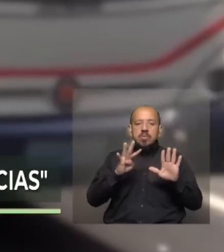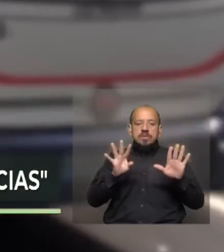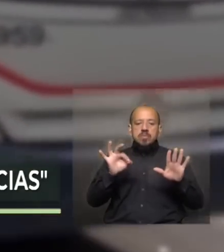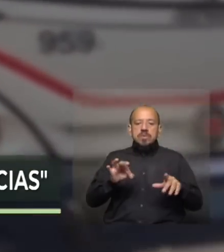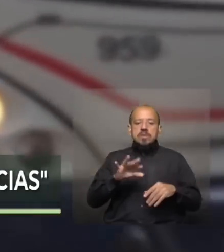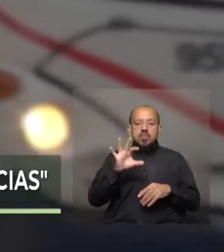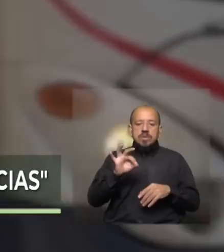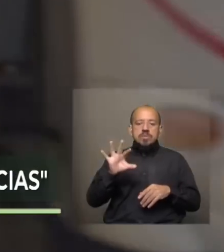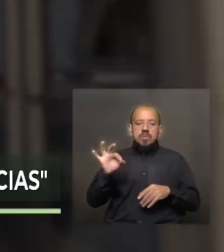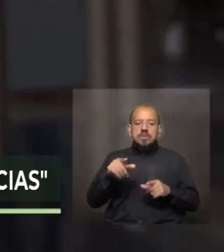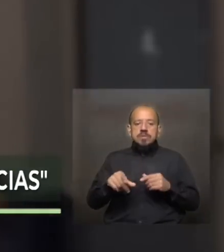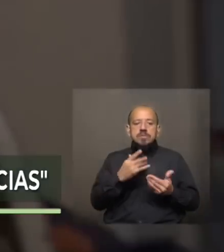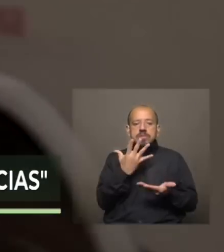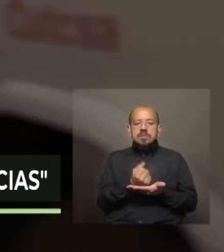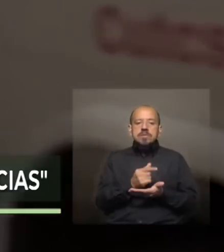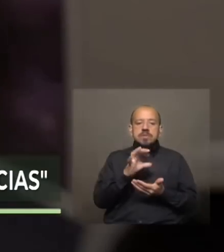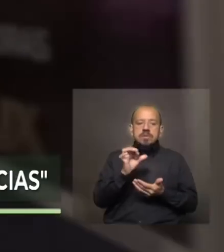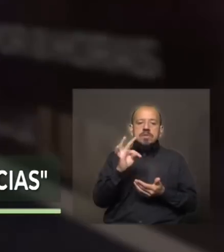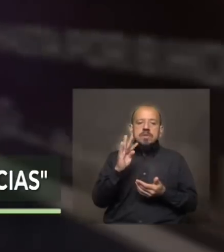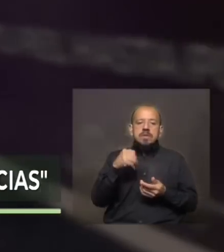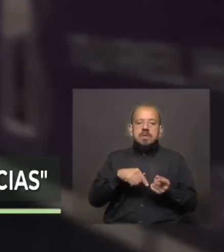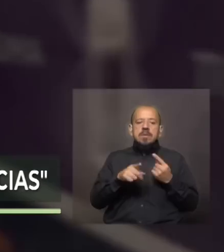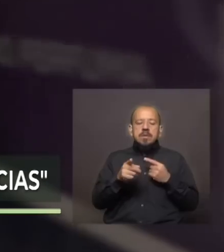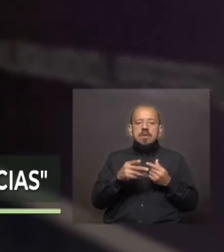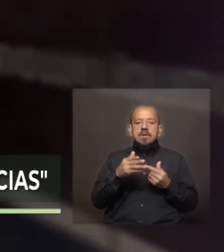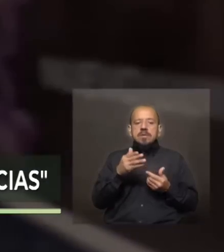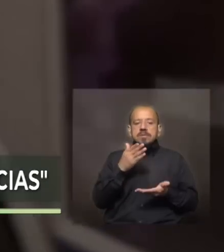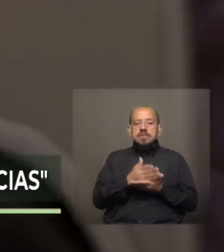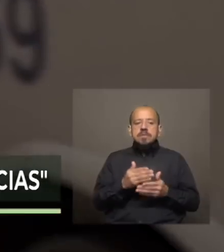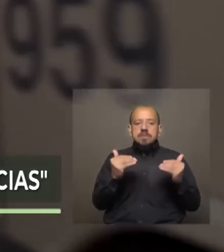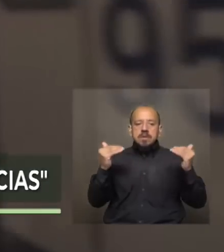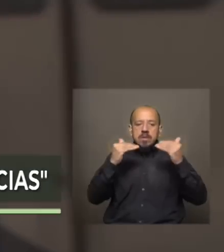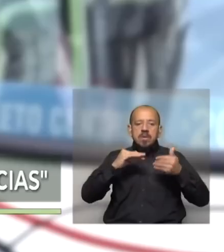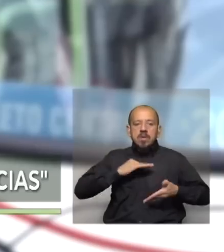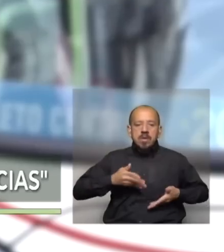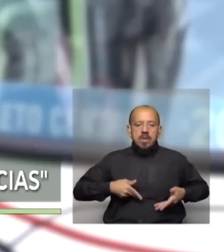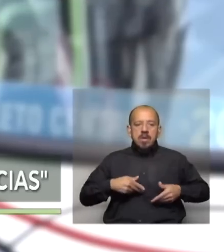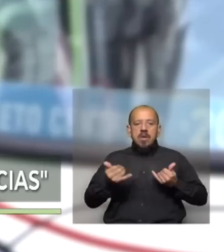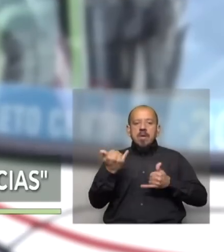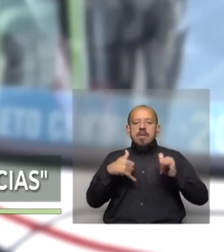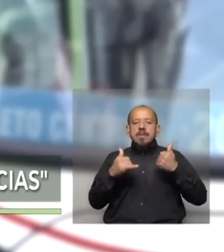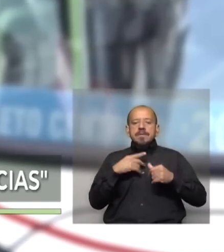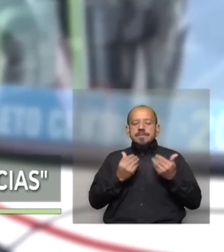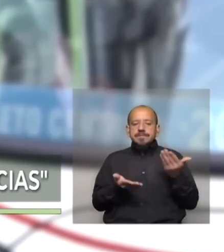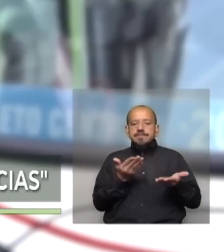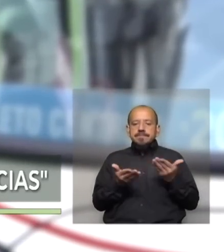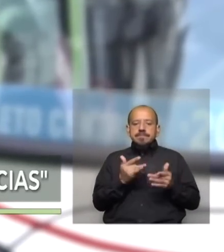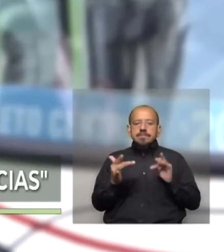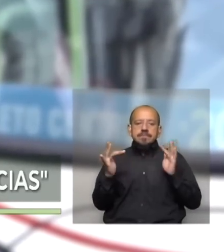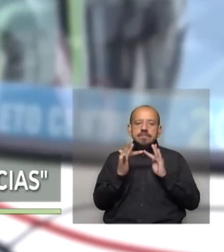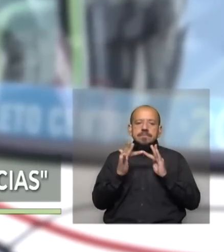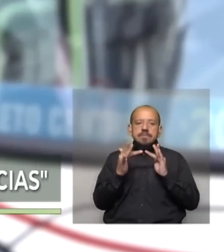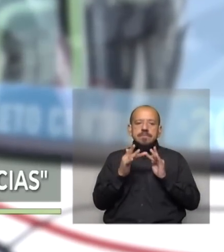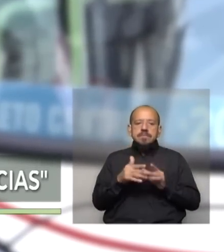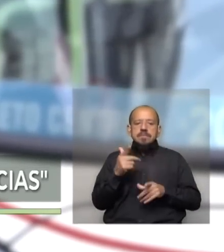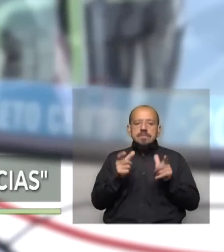a través de la aplicación del stm y bueno la asesoría para la igualdad de género recibe esa información la analiza se contacta con la persona